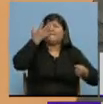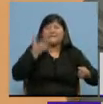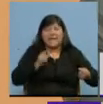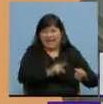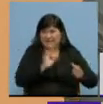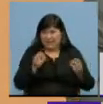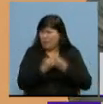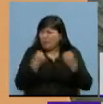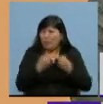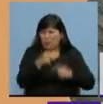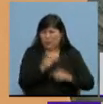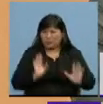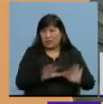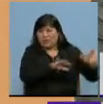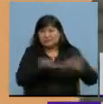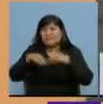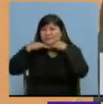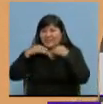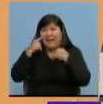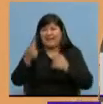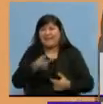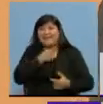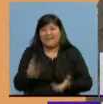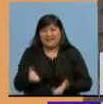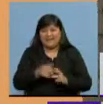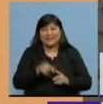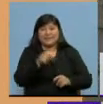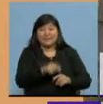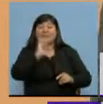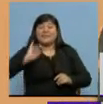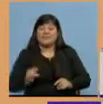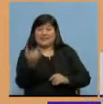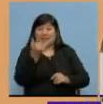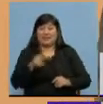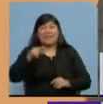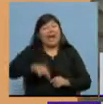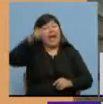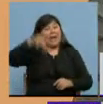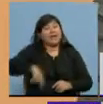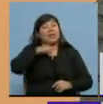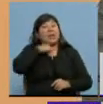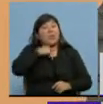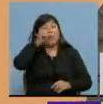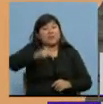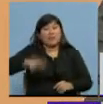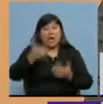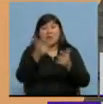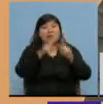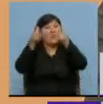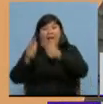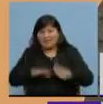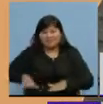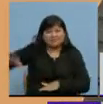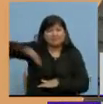por ahí, este tipo de actividades, al no tener un autódromo, es como que el jujeño va a poder ver en vivo realmente un auto de